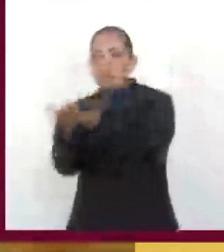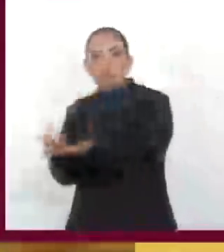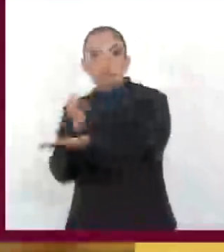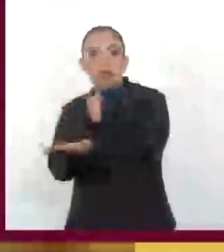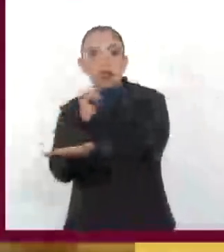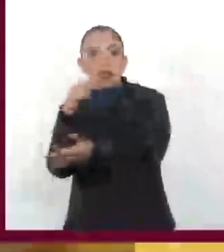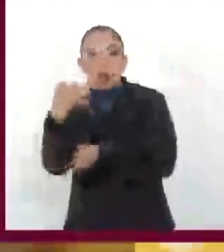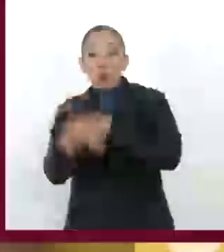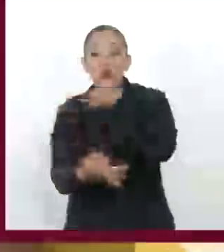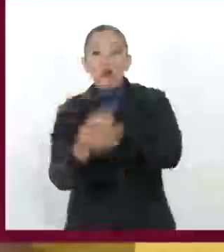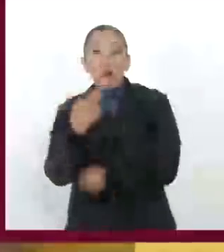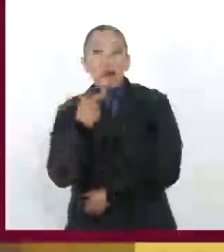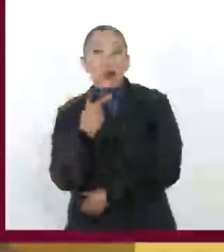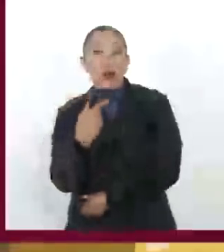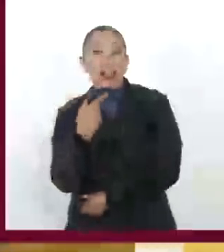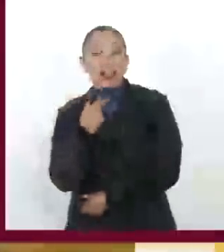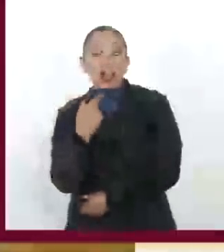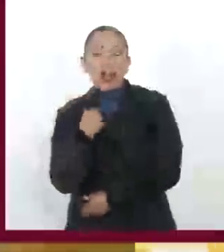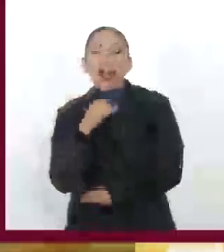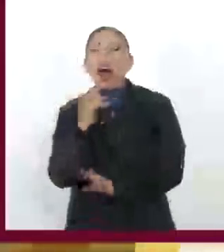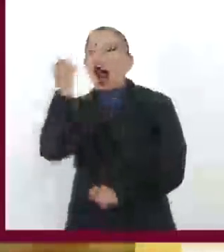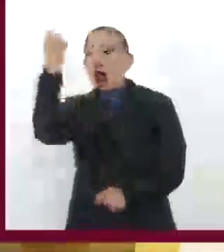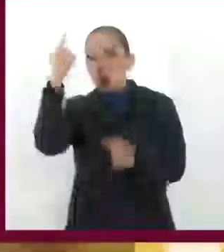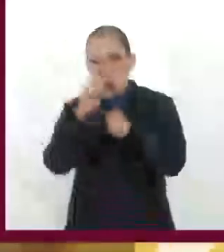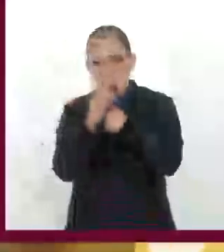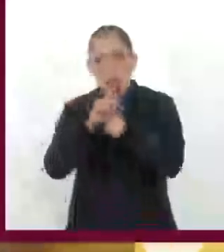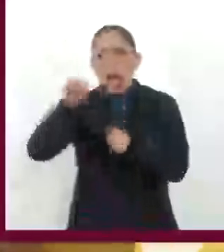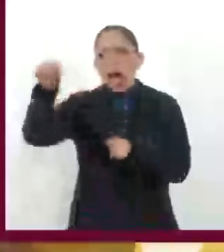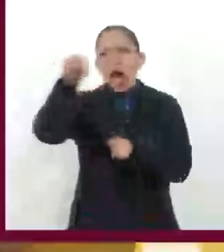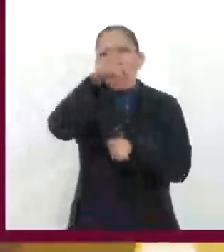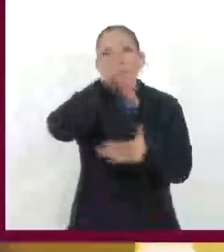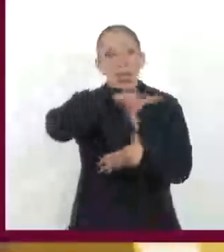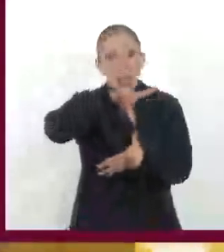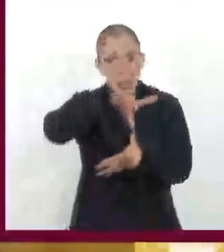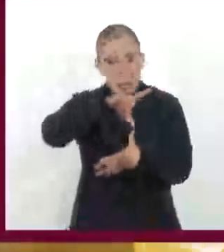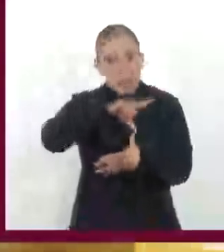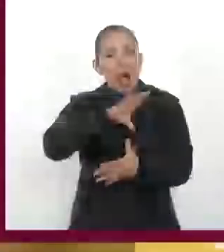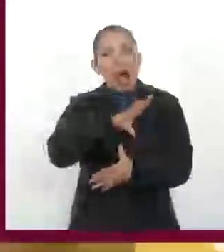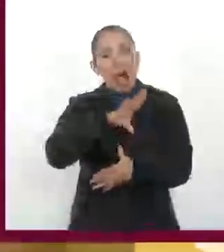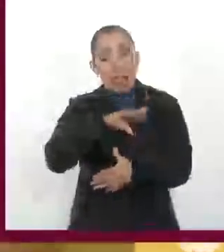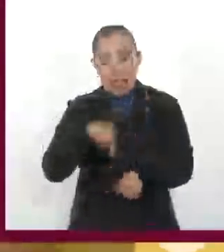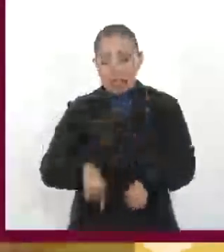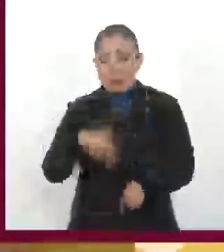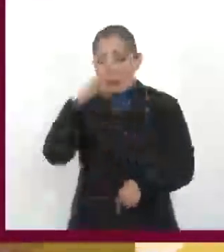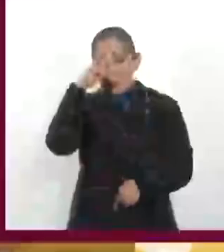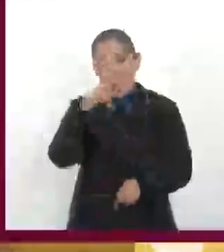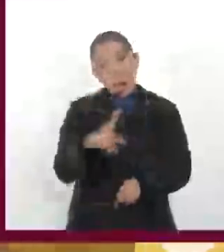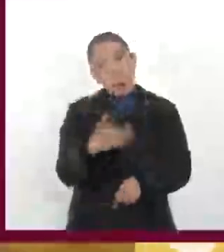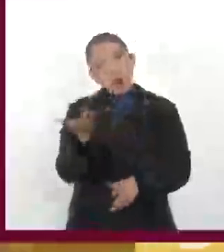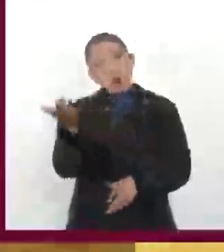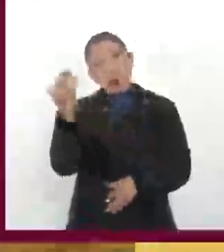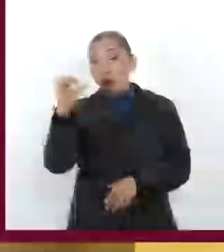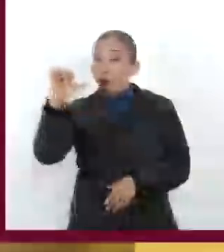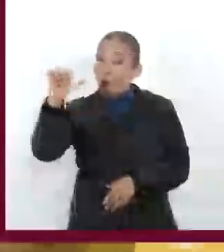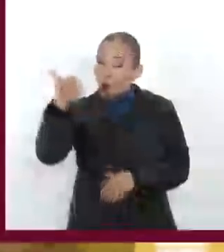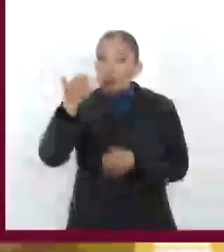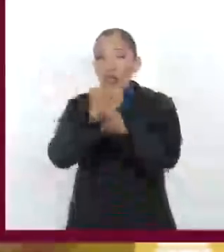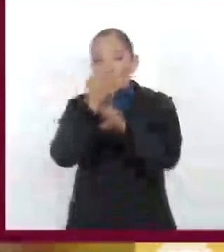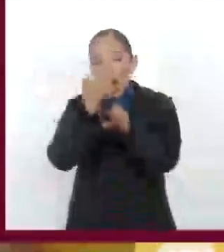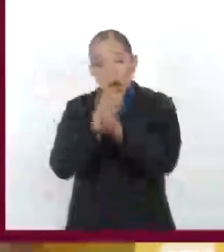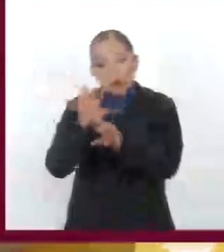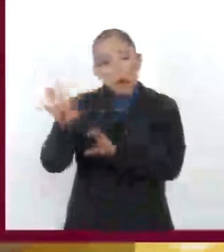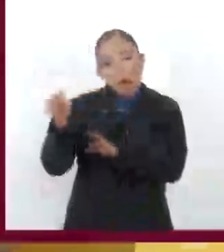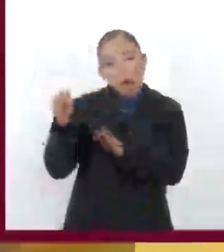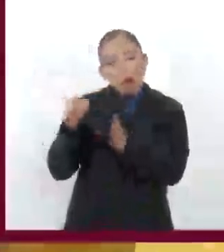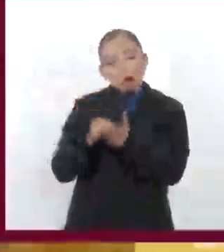Diputados. Entonces, estos juicios políticos se han dado en algunos países de Latinoamérica. En nuestro país, en algunos estados